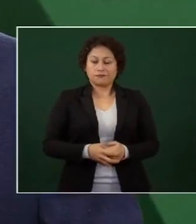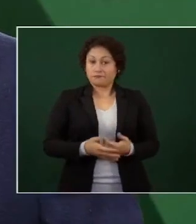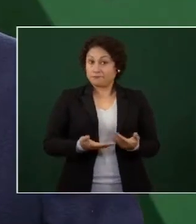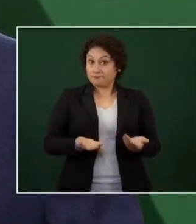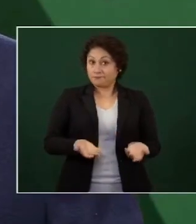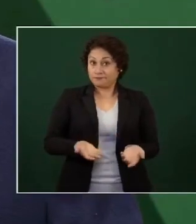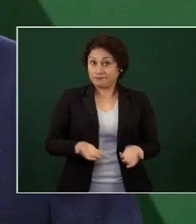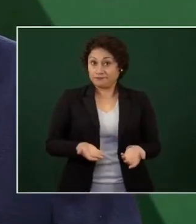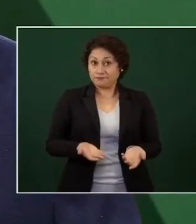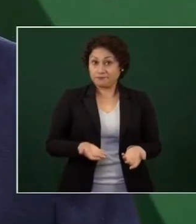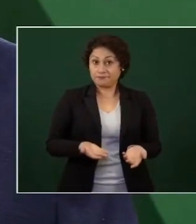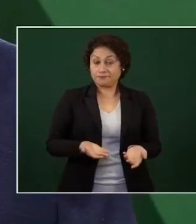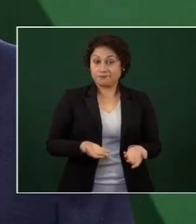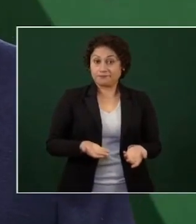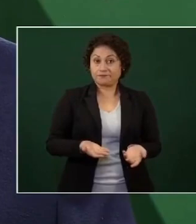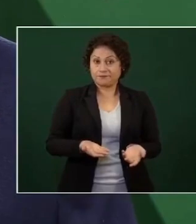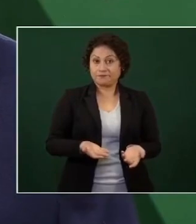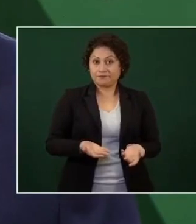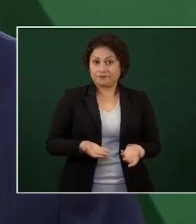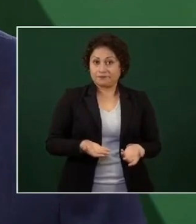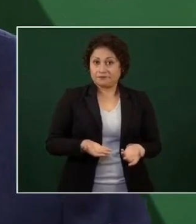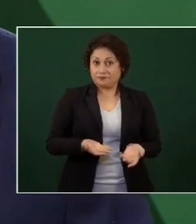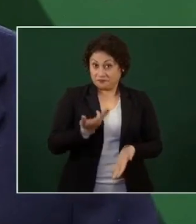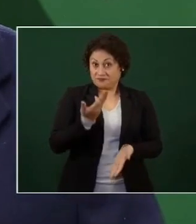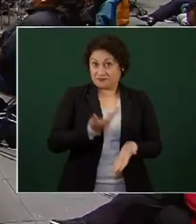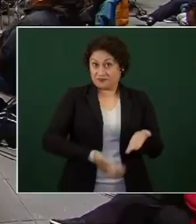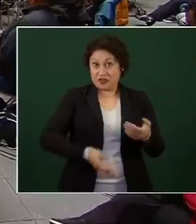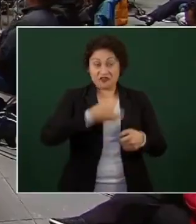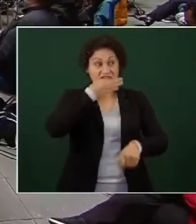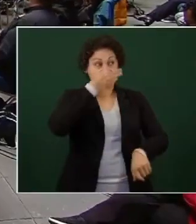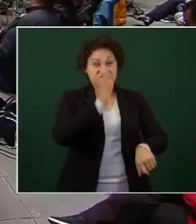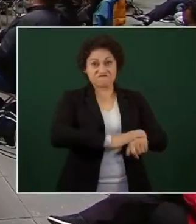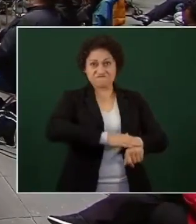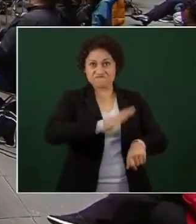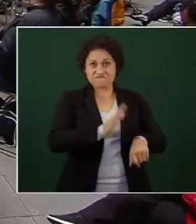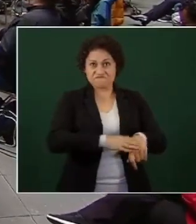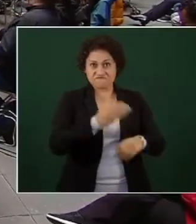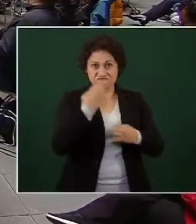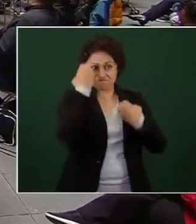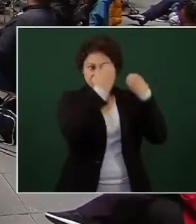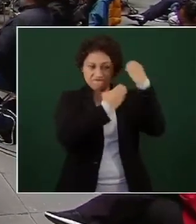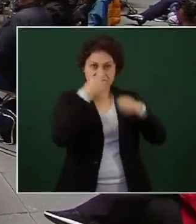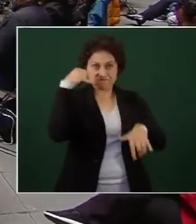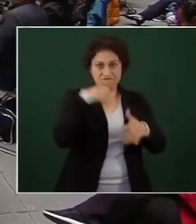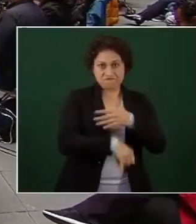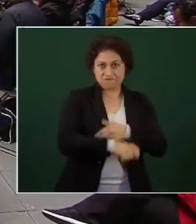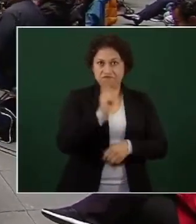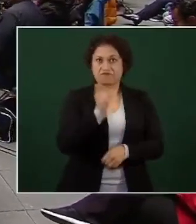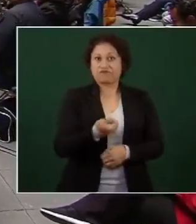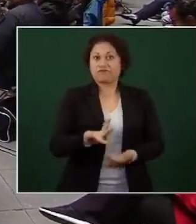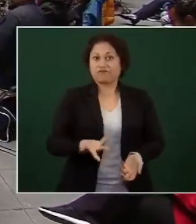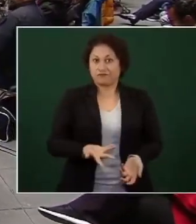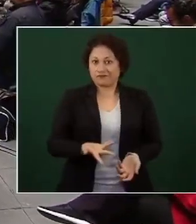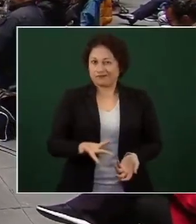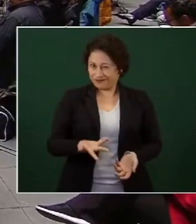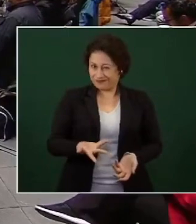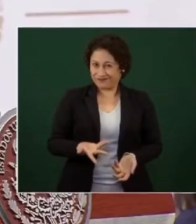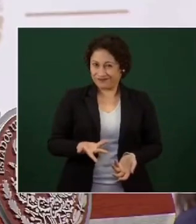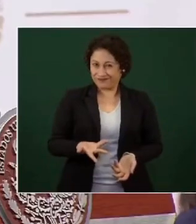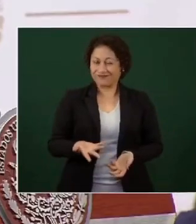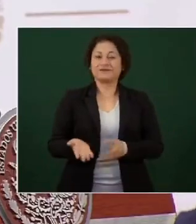necesitan pues una sacudida, ¿no? Una revisión. Entonces, todo